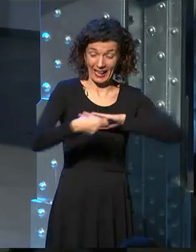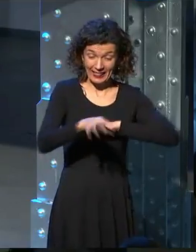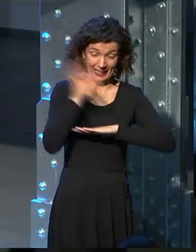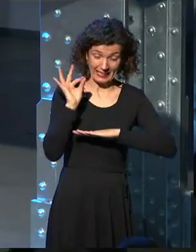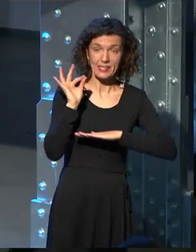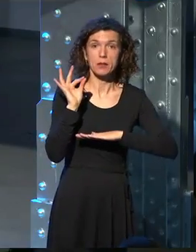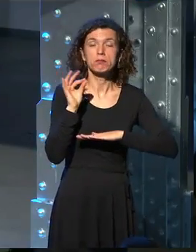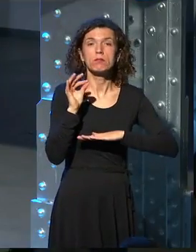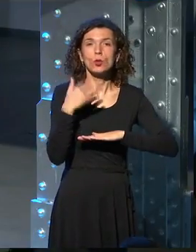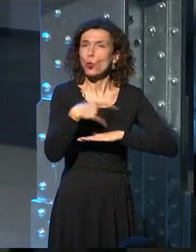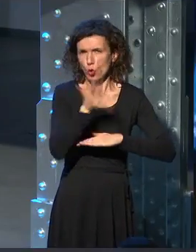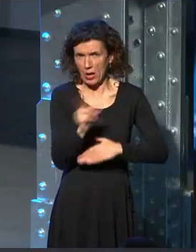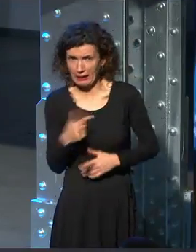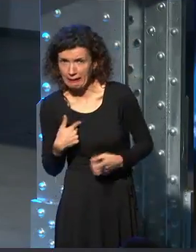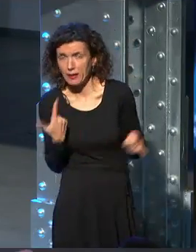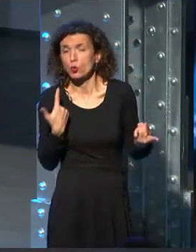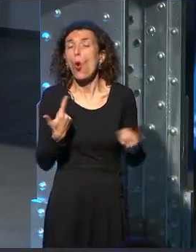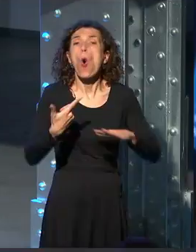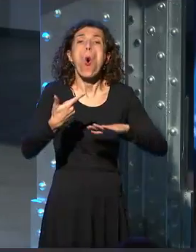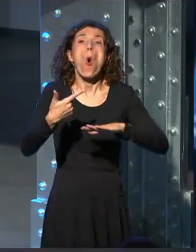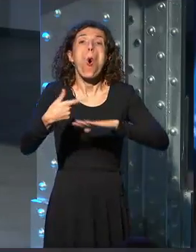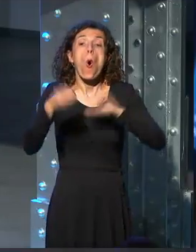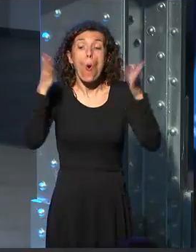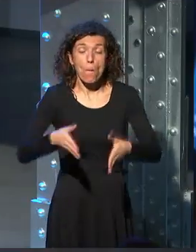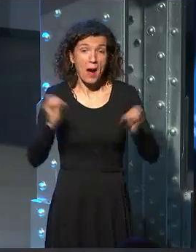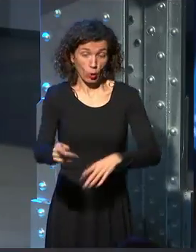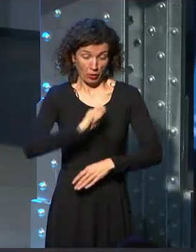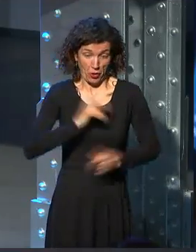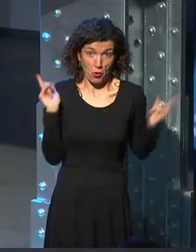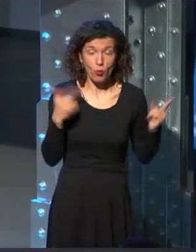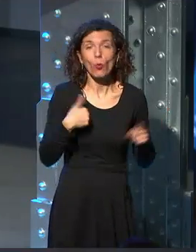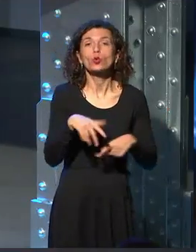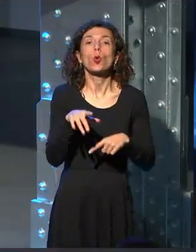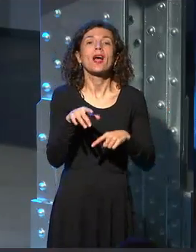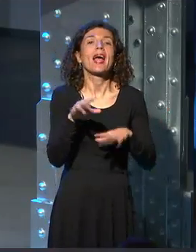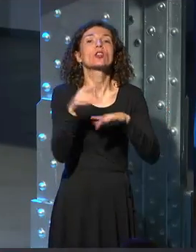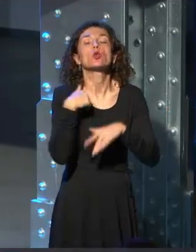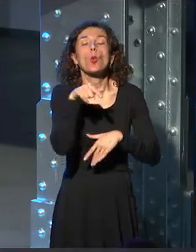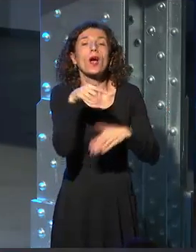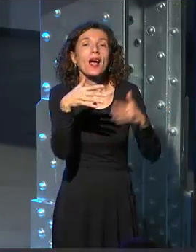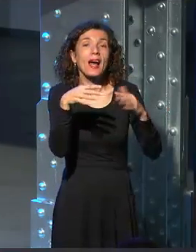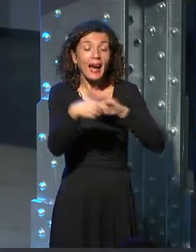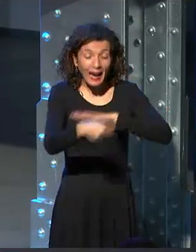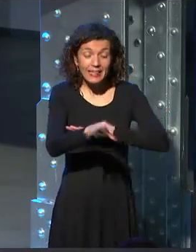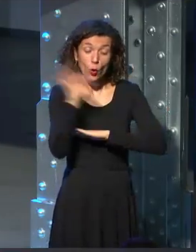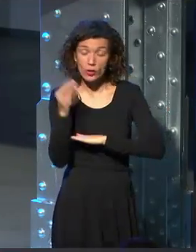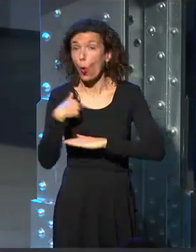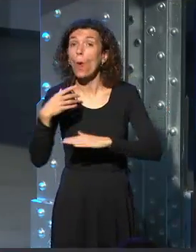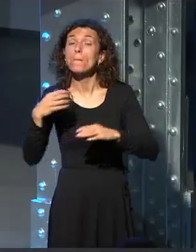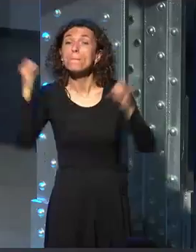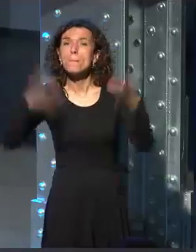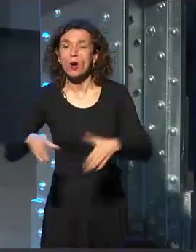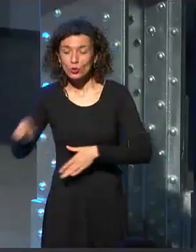carta, y a lo mejor no la elegiste, a lo mejor te la dio el mago, o a lo mejor dice, cuando cogiste esta carta y no la cogiste tú, el mago te la